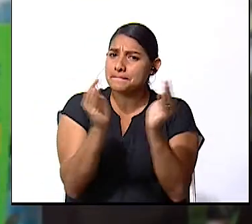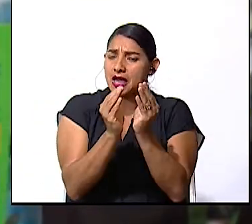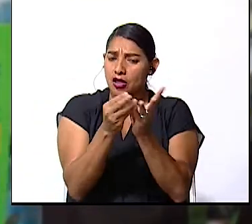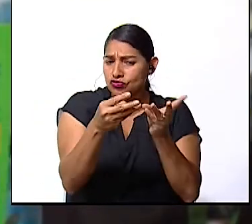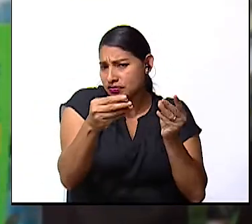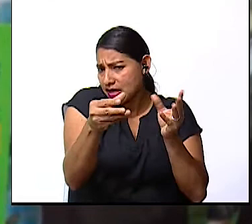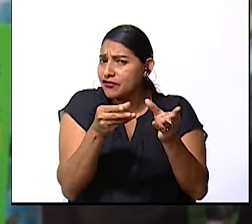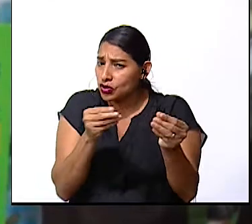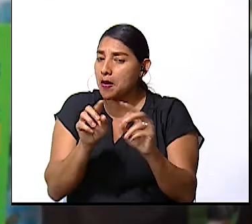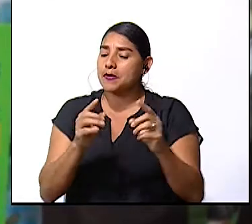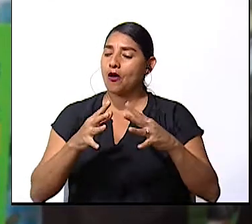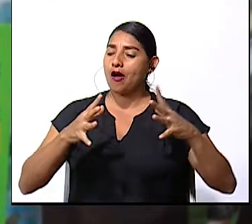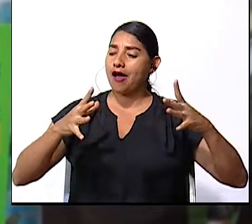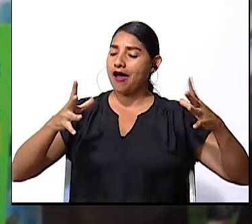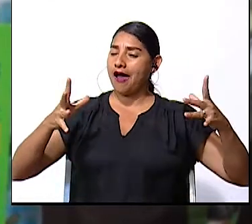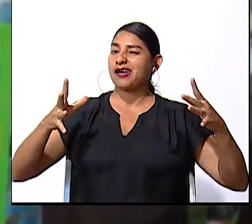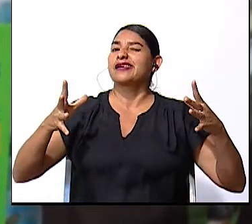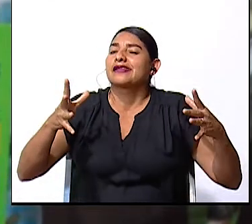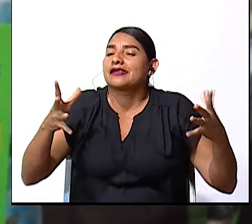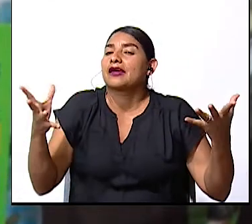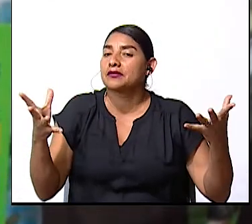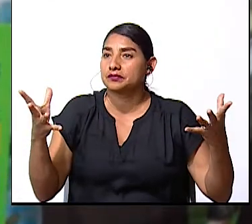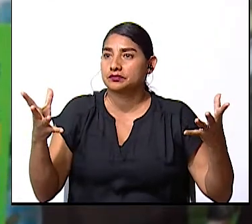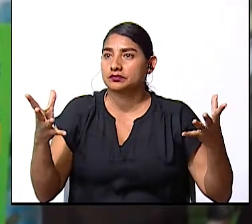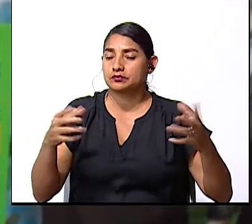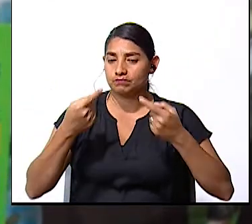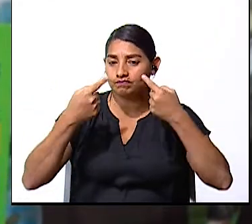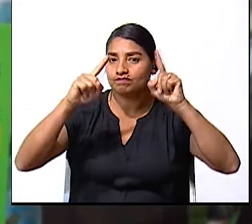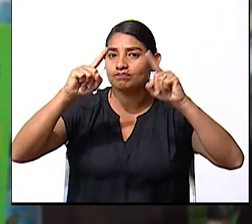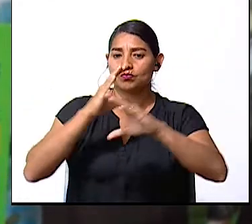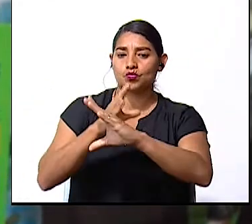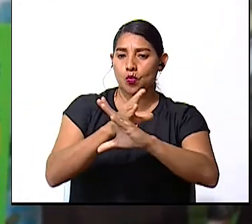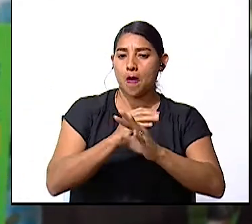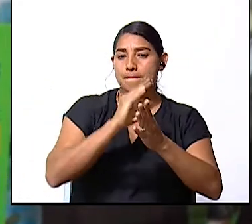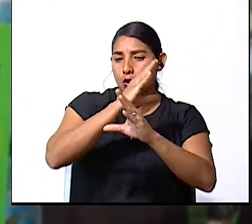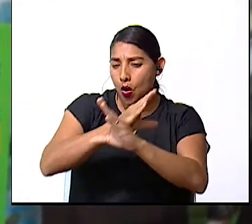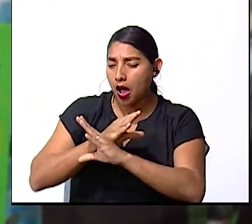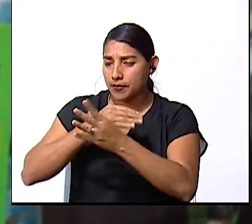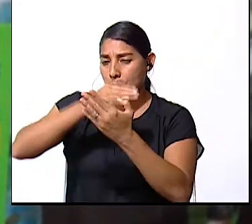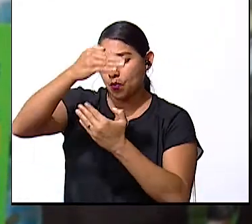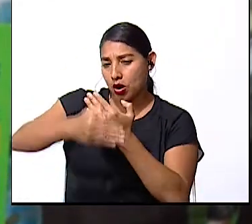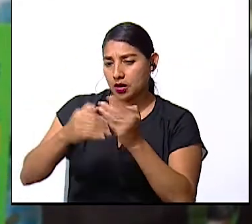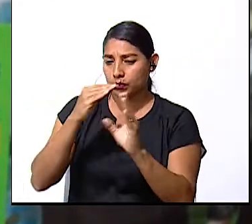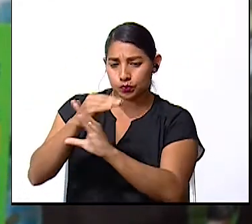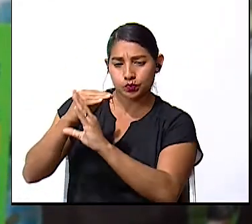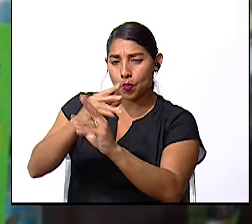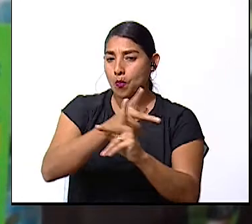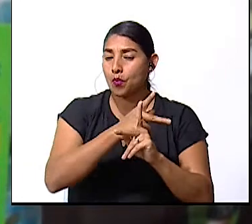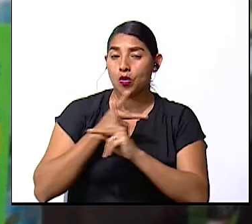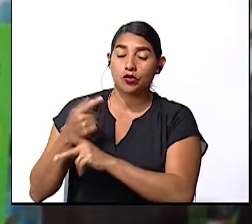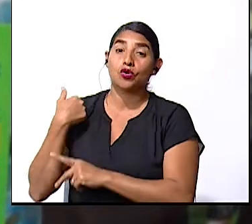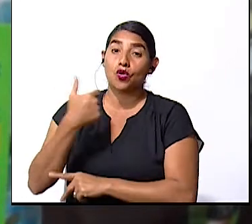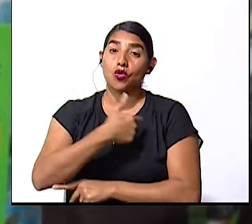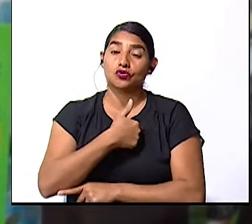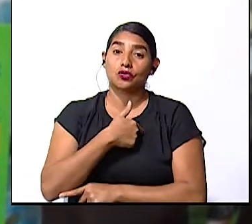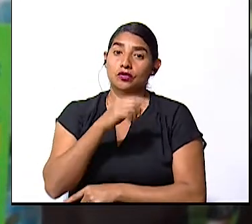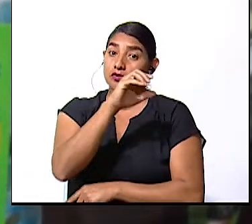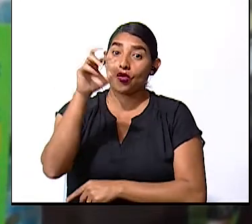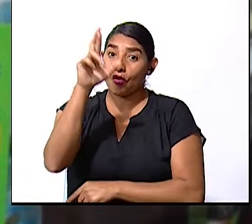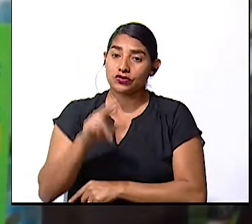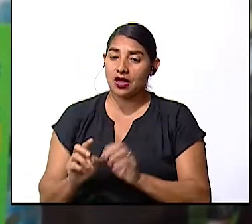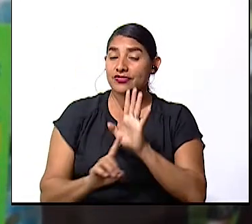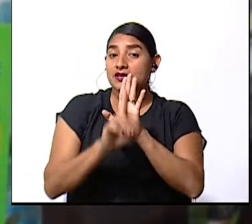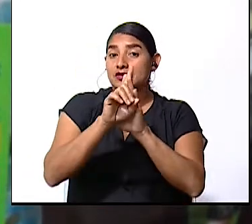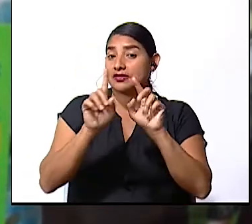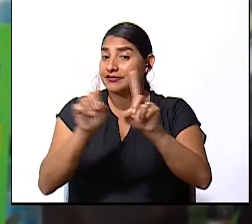territorio, pero grande en lo que ha logrado con programas de conservación. Entonces nosotros, Costa Rica ha